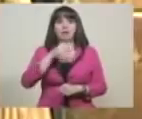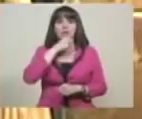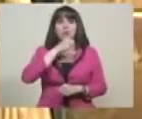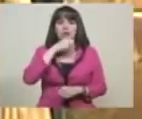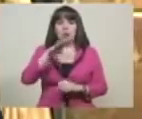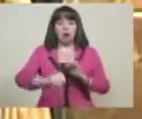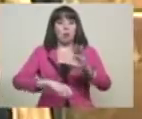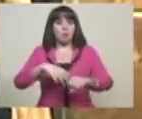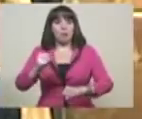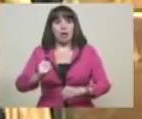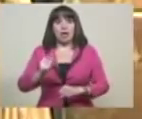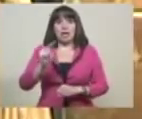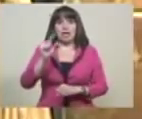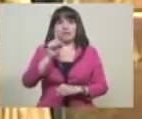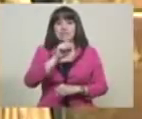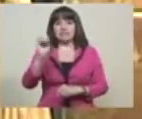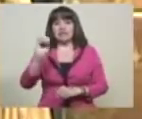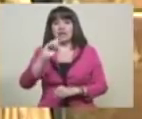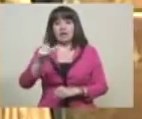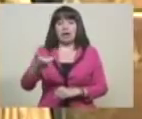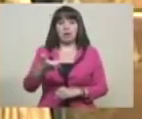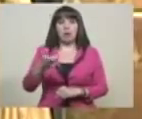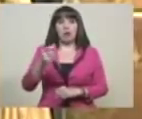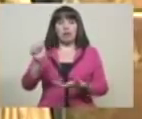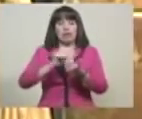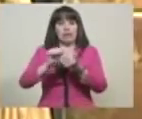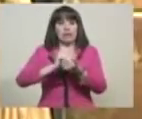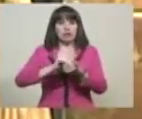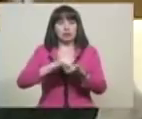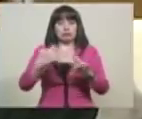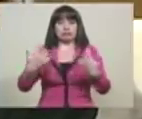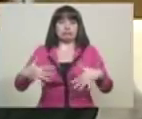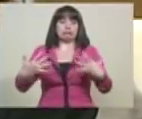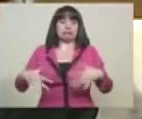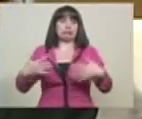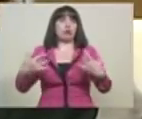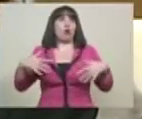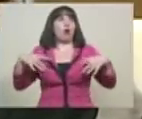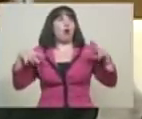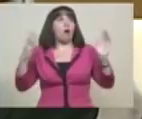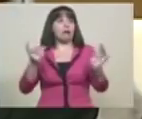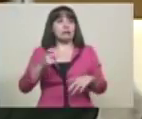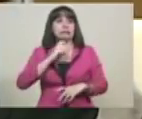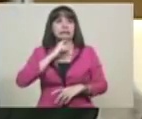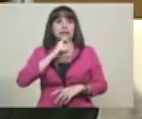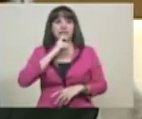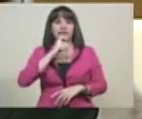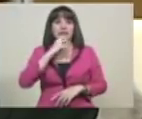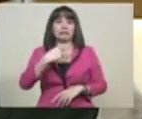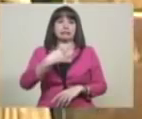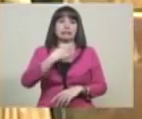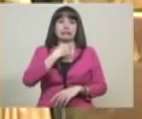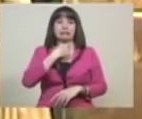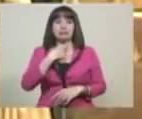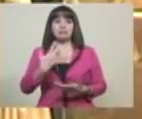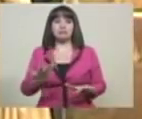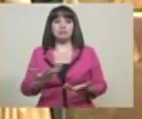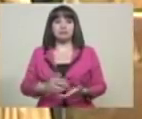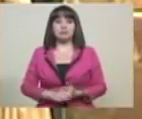ya 100 gramos de queso. ¿Ah? ¿Qué es lo que le ha dejado el capitalismo a este depredador?